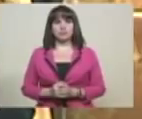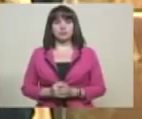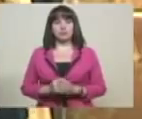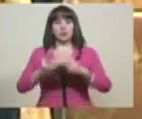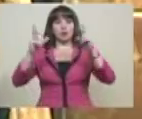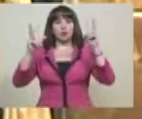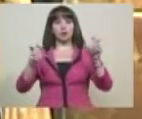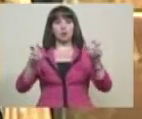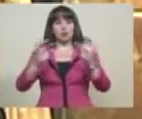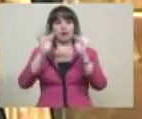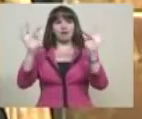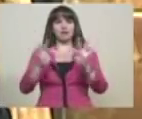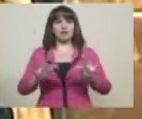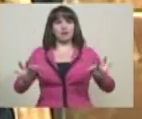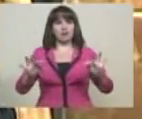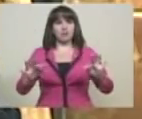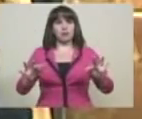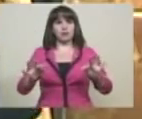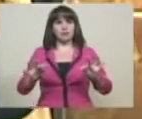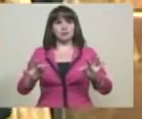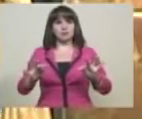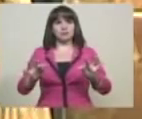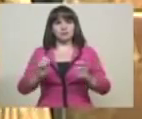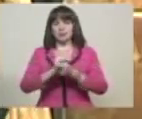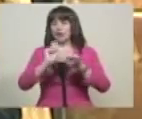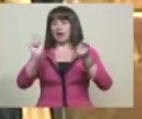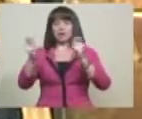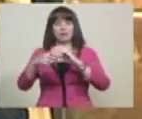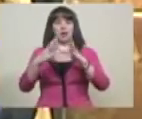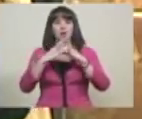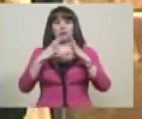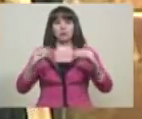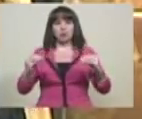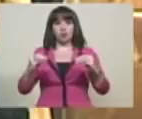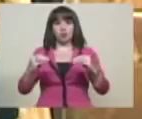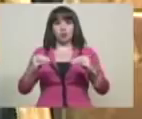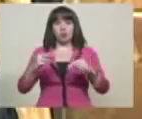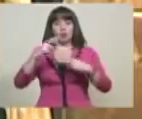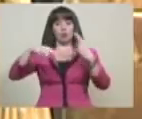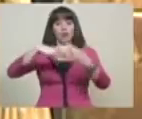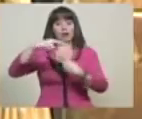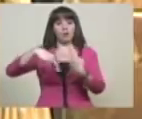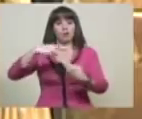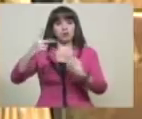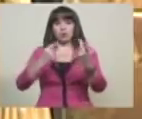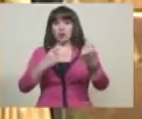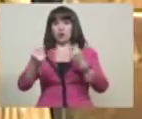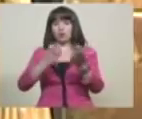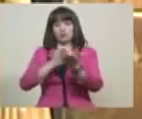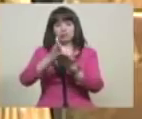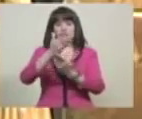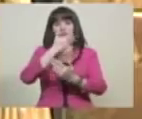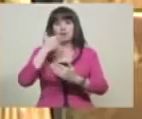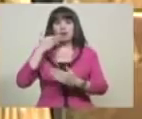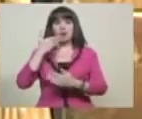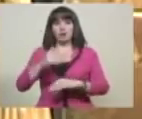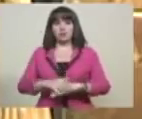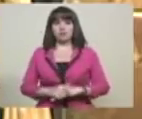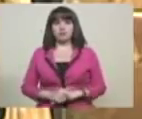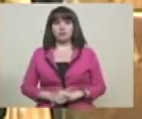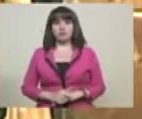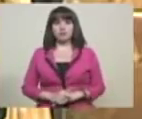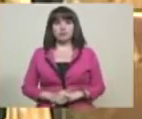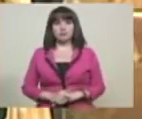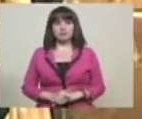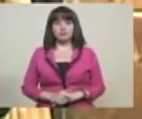en el nuevo esquema, para cambiarlo todo y una revolución económica que favorezca